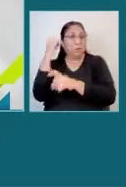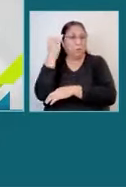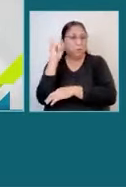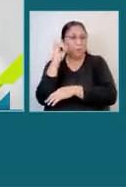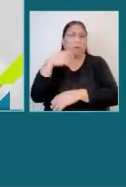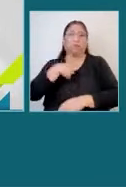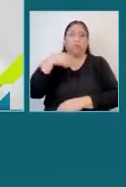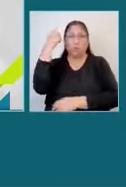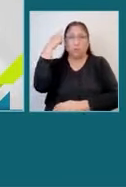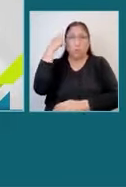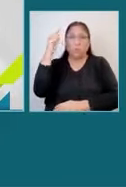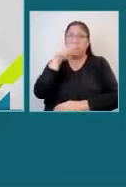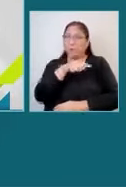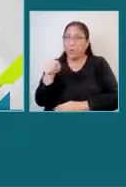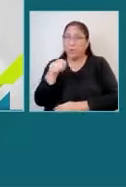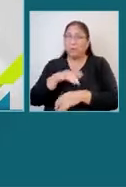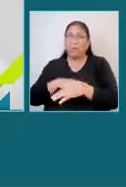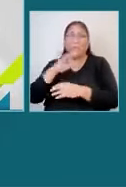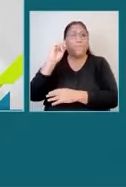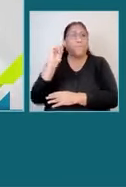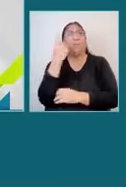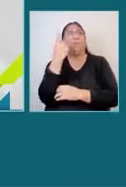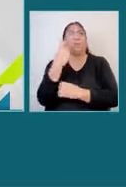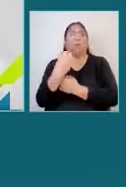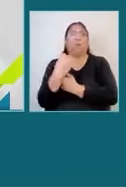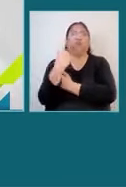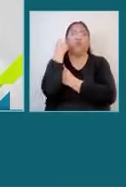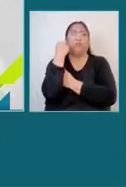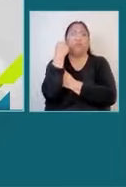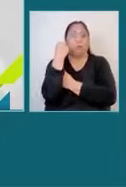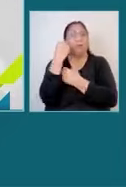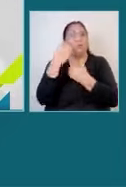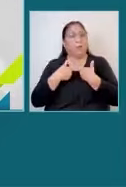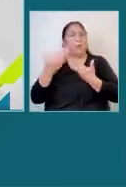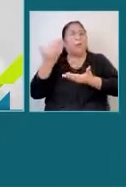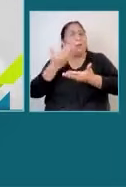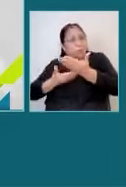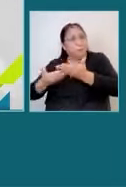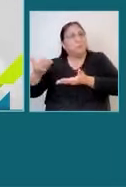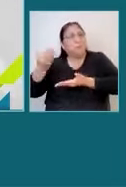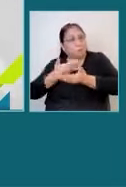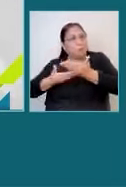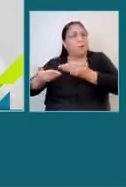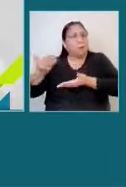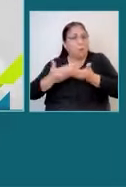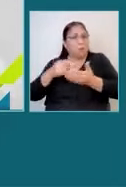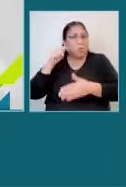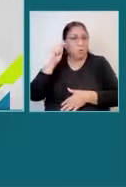creo que esta es una de las principales fortalezas que tiene este intercambio y a través de él